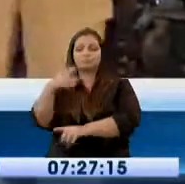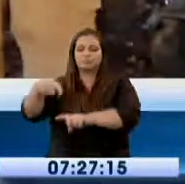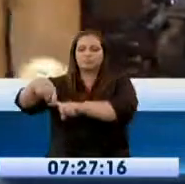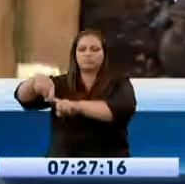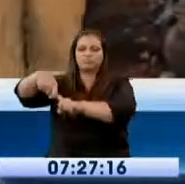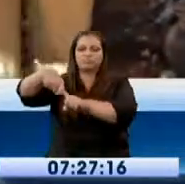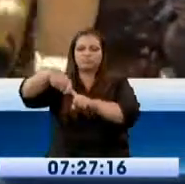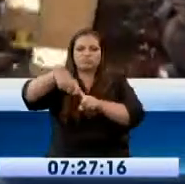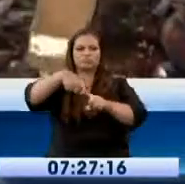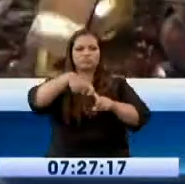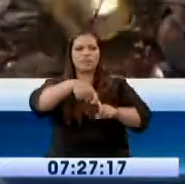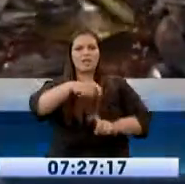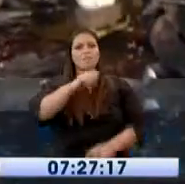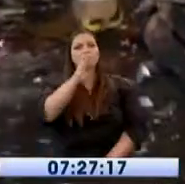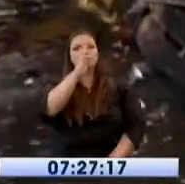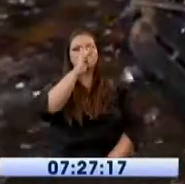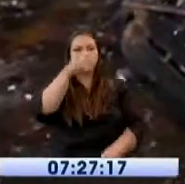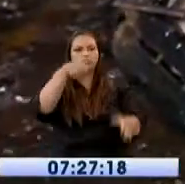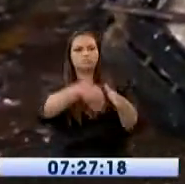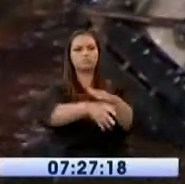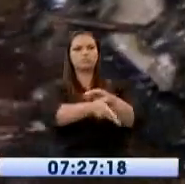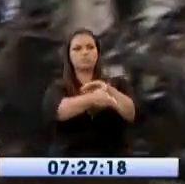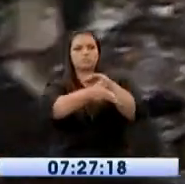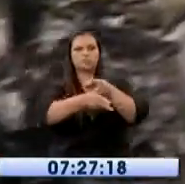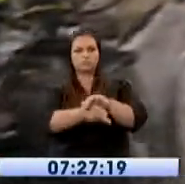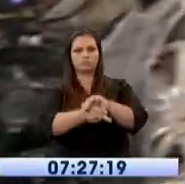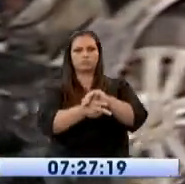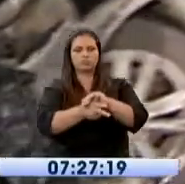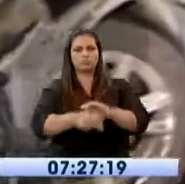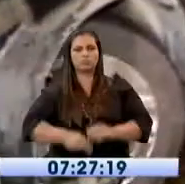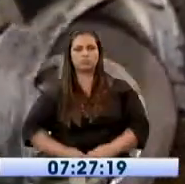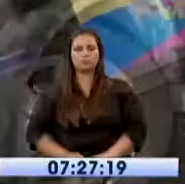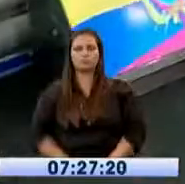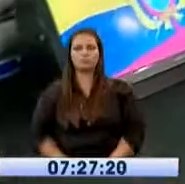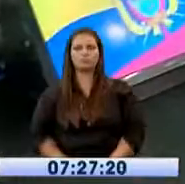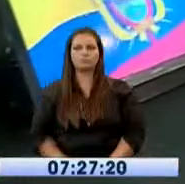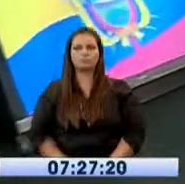ocurrido, informó Ítalo Ruiz.